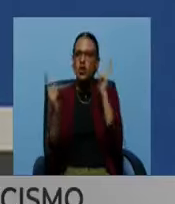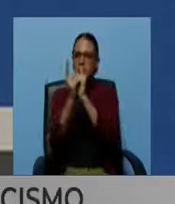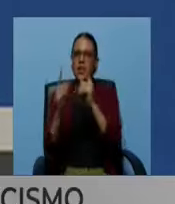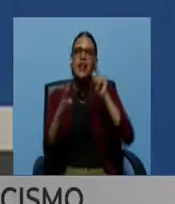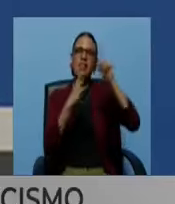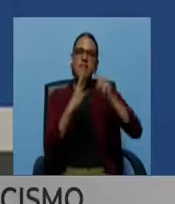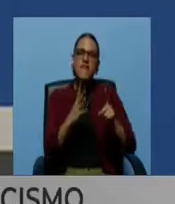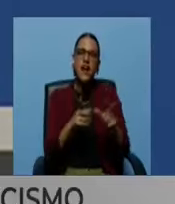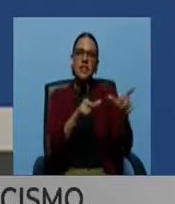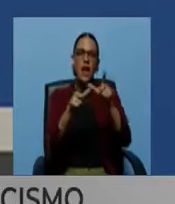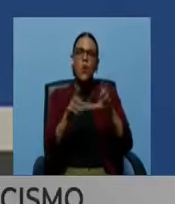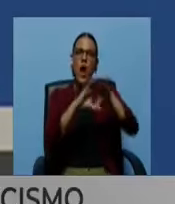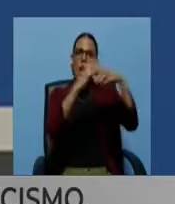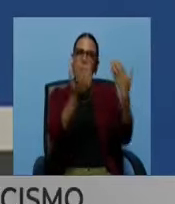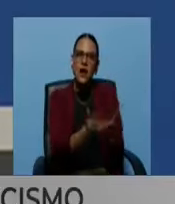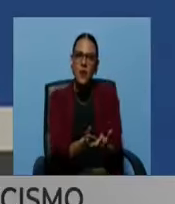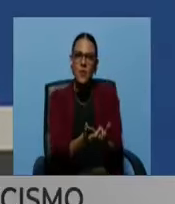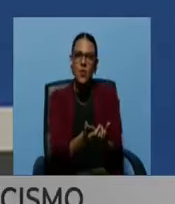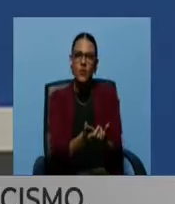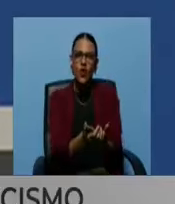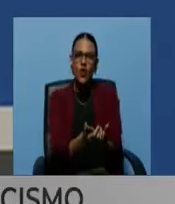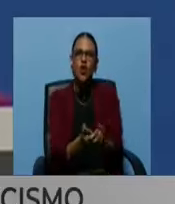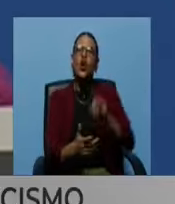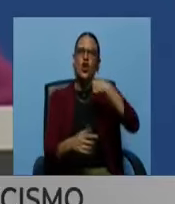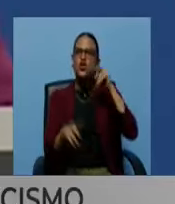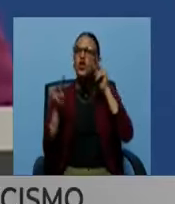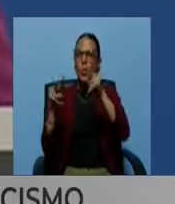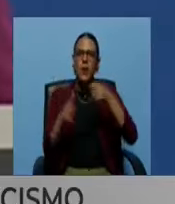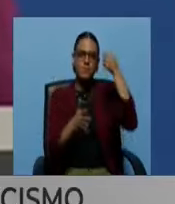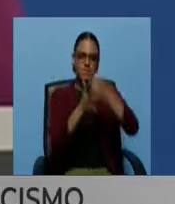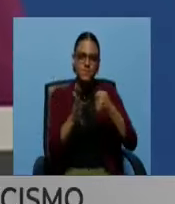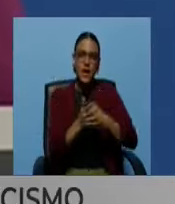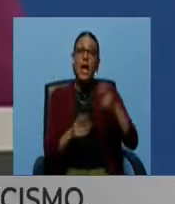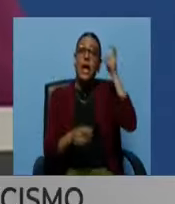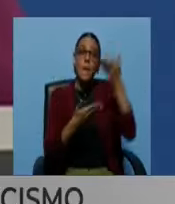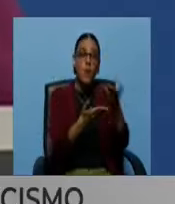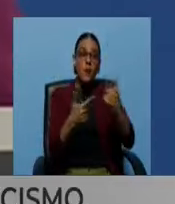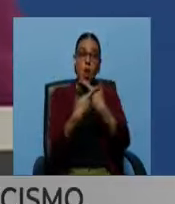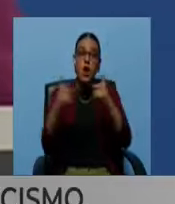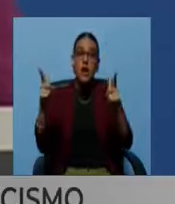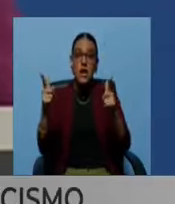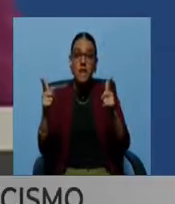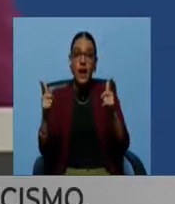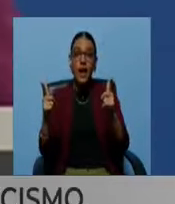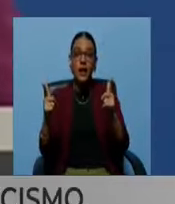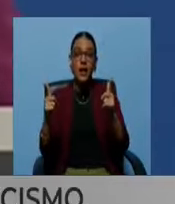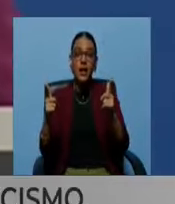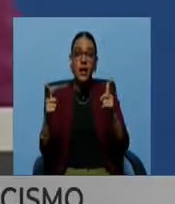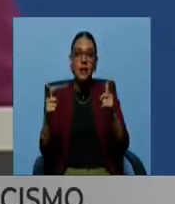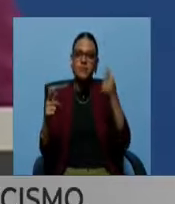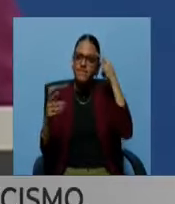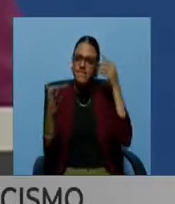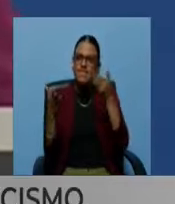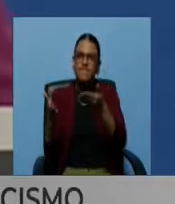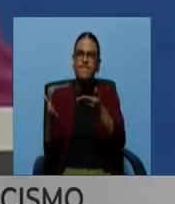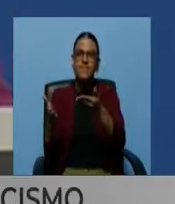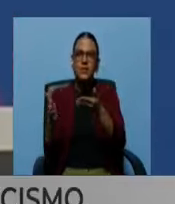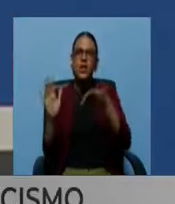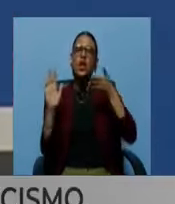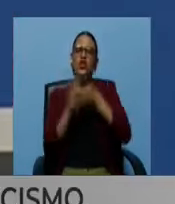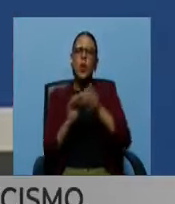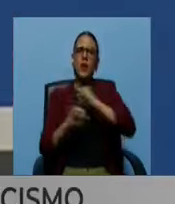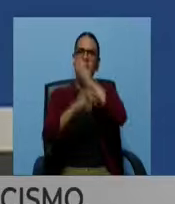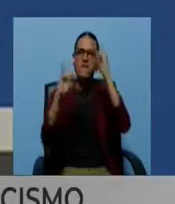del planeta esta batalla que damos pueblos libres por la felicidad